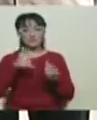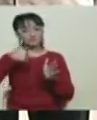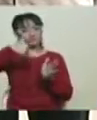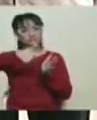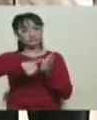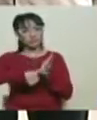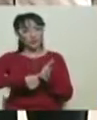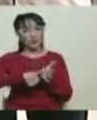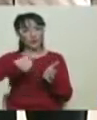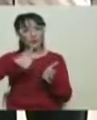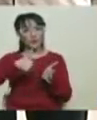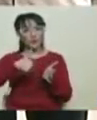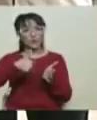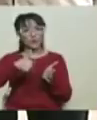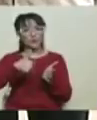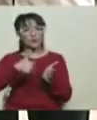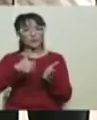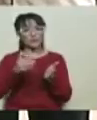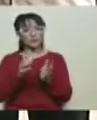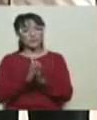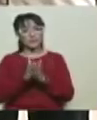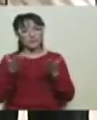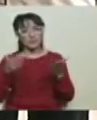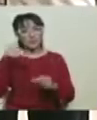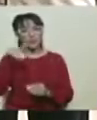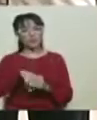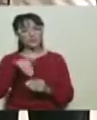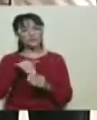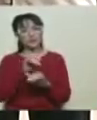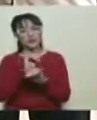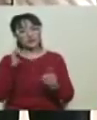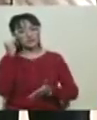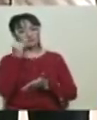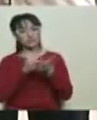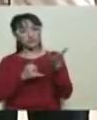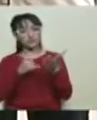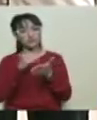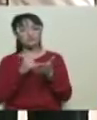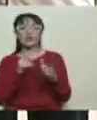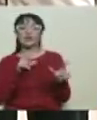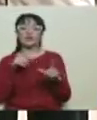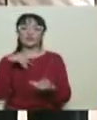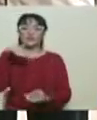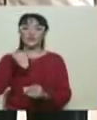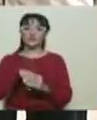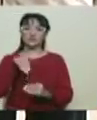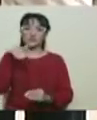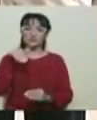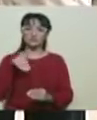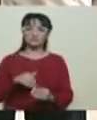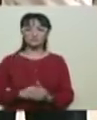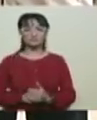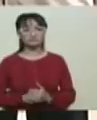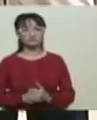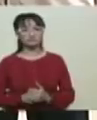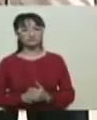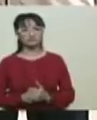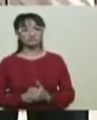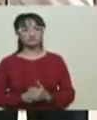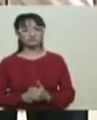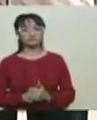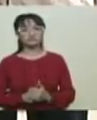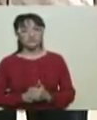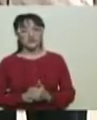el cuaderno de votación, firma y ya uno queda registrado allí, voté. Ya uno queda registrado en este